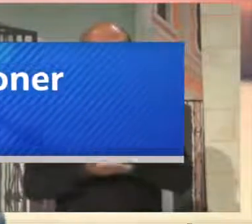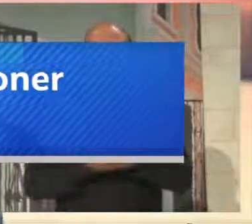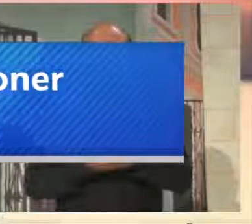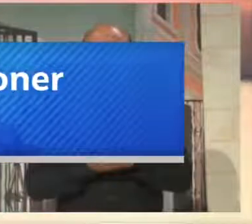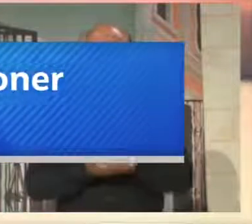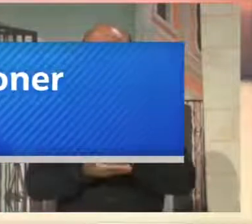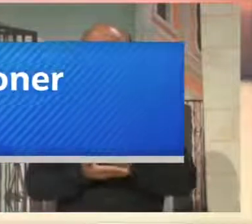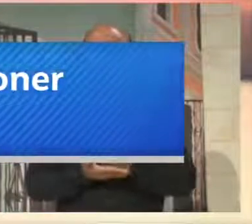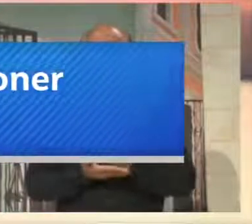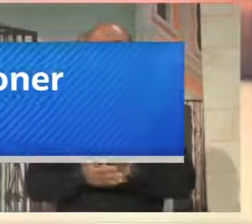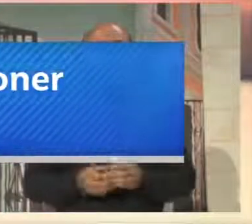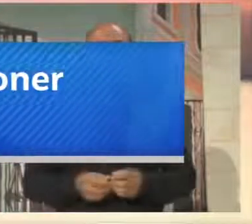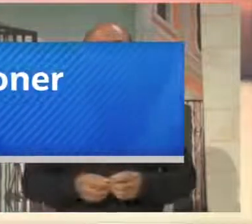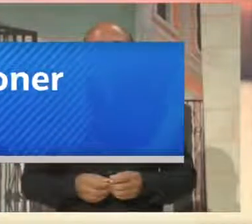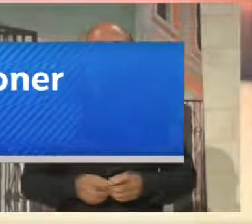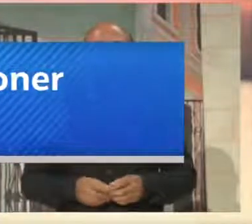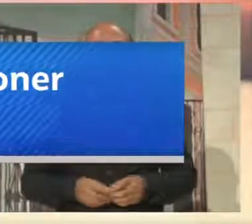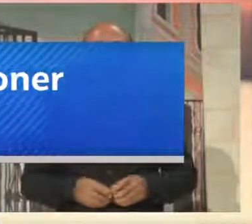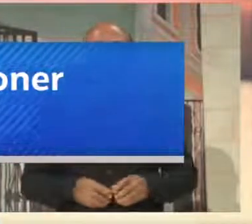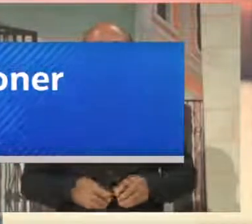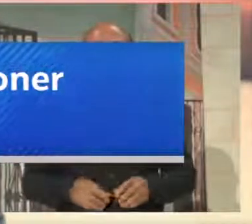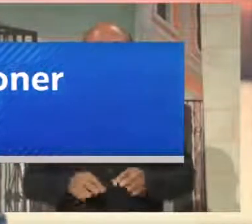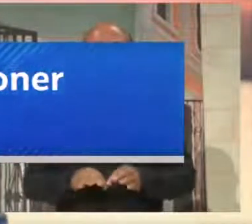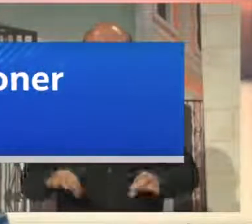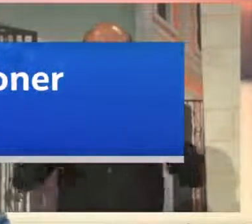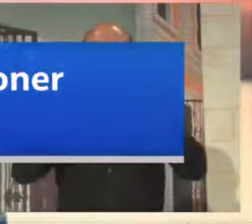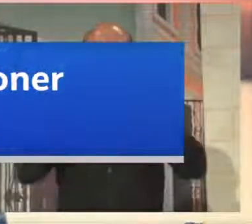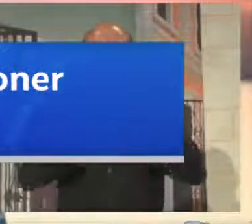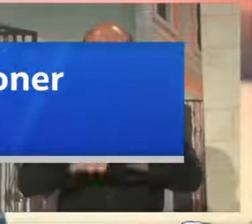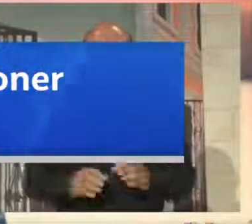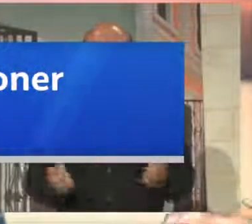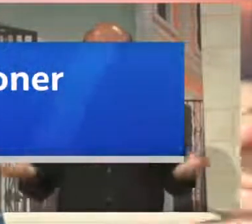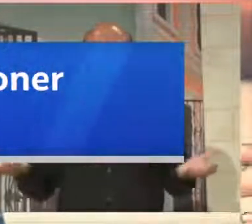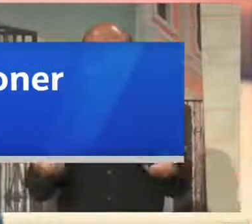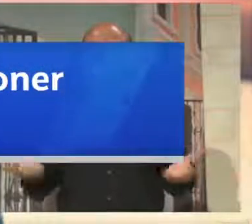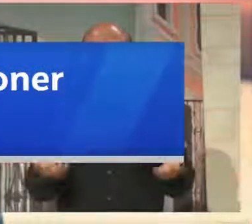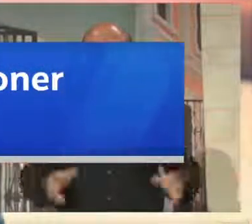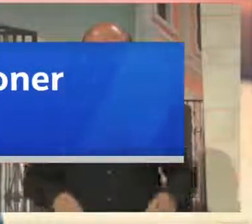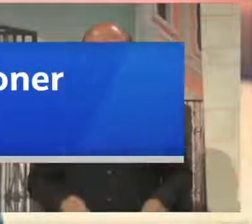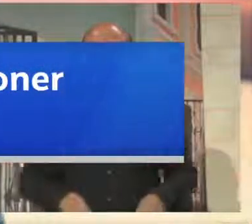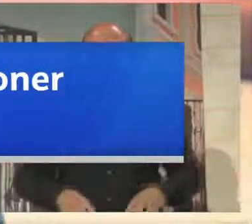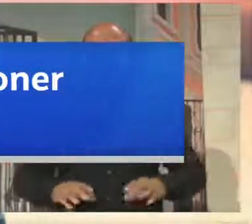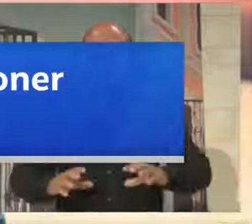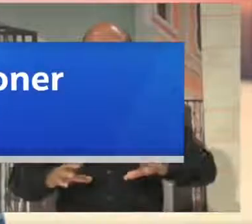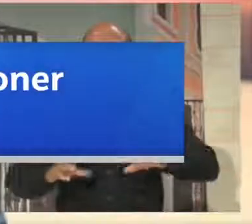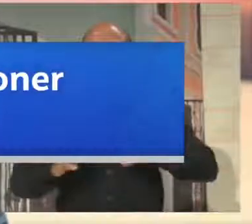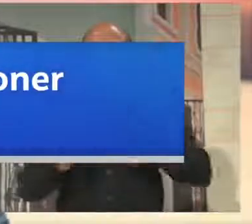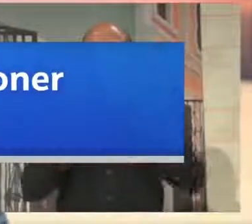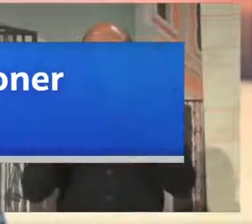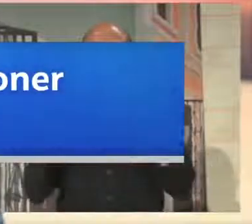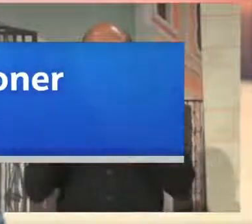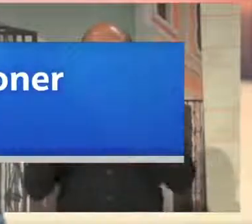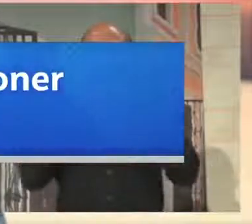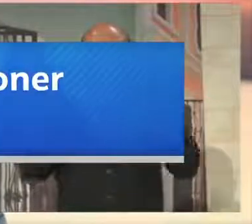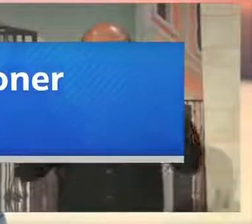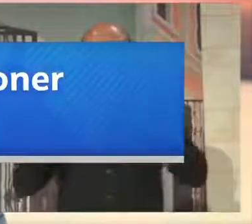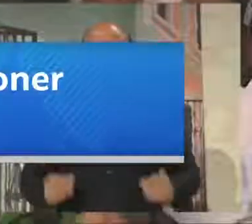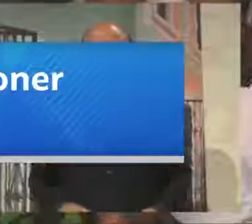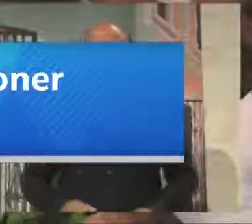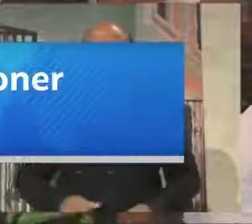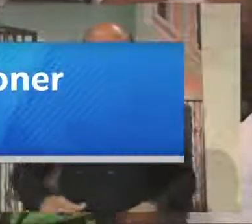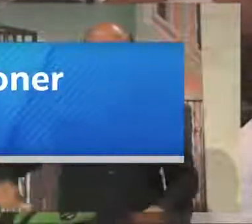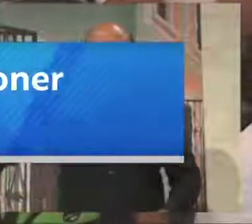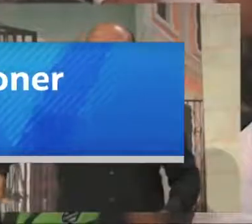poder empezar a reconstruir el tejido social del estado, yo creo que de todo México. Actualmente, con la situación que tenemos, es